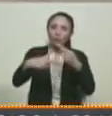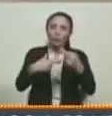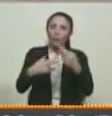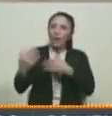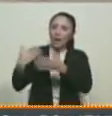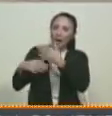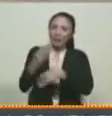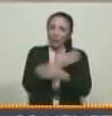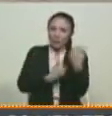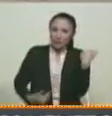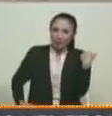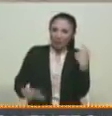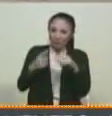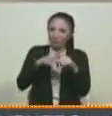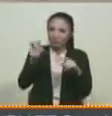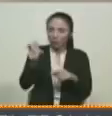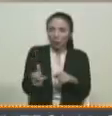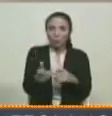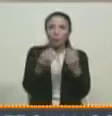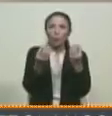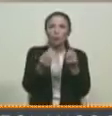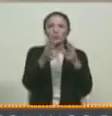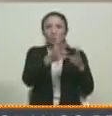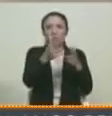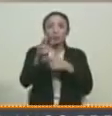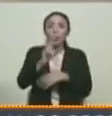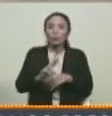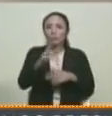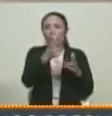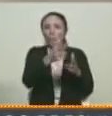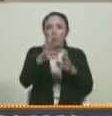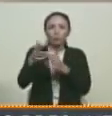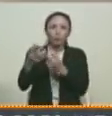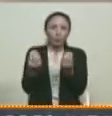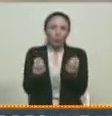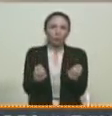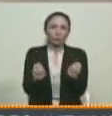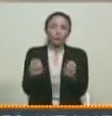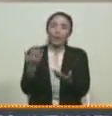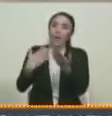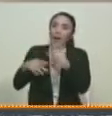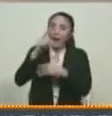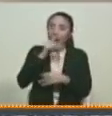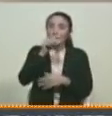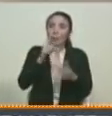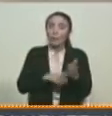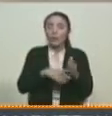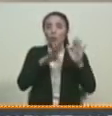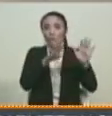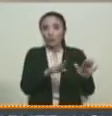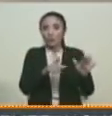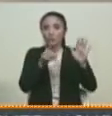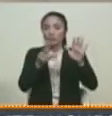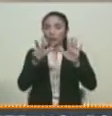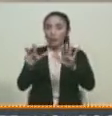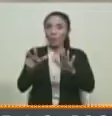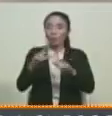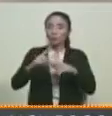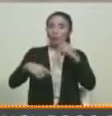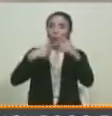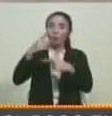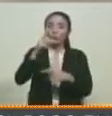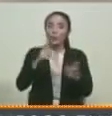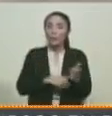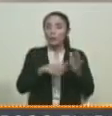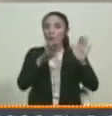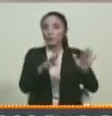acabó. Y todos los líderes del 68 y del 78 se fueron a la lucha política